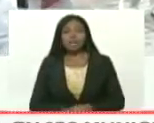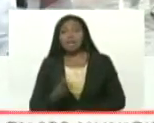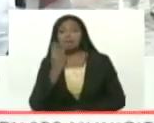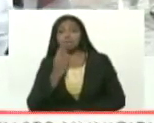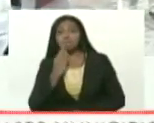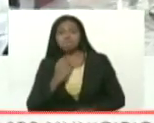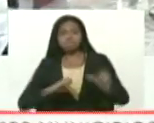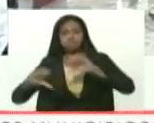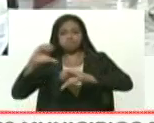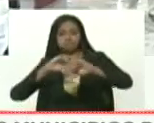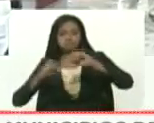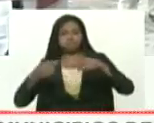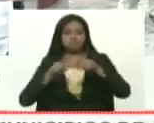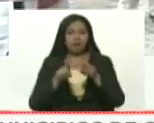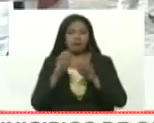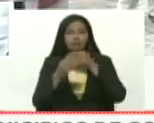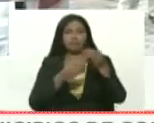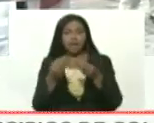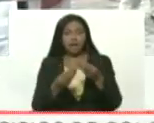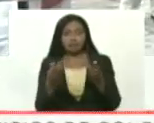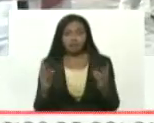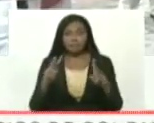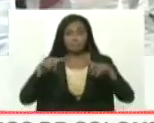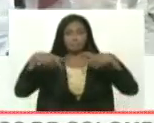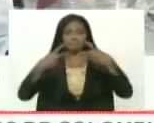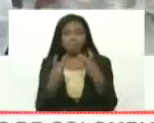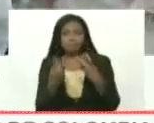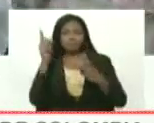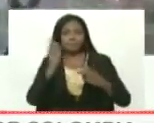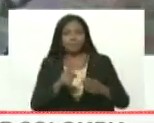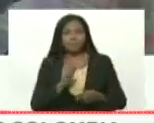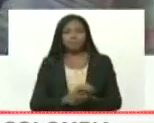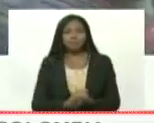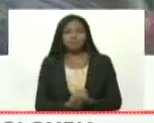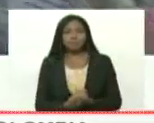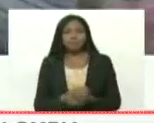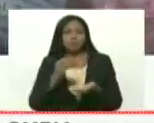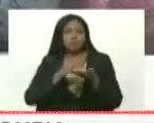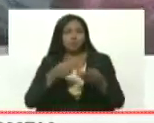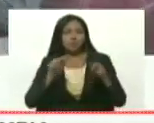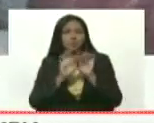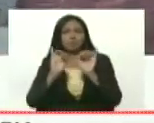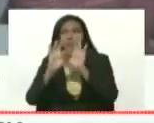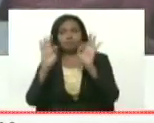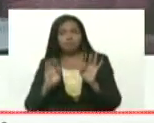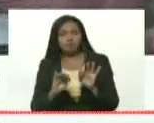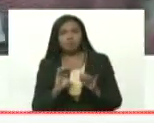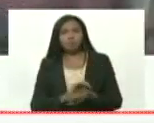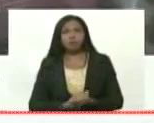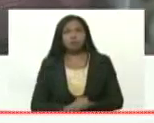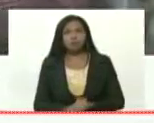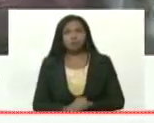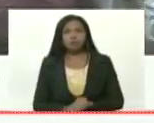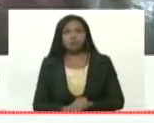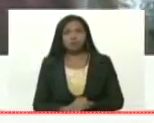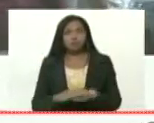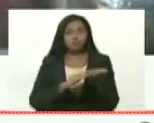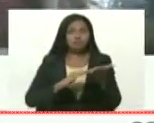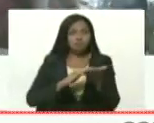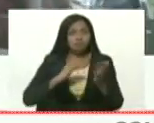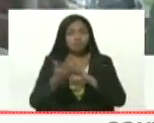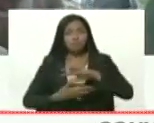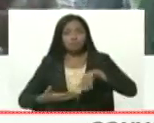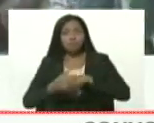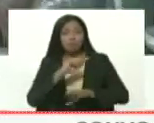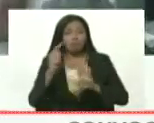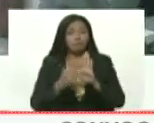experimentos, de las creaciones, de las innovaciones y de la aplicación de la ciencia para la solución de problemas concretos y